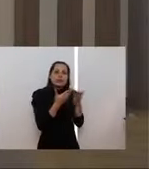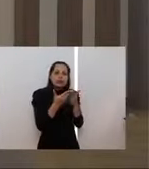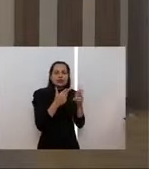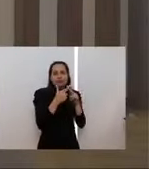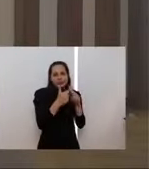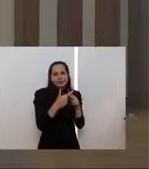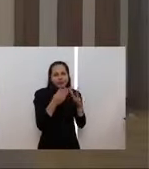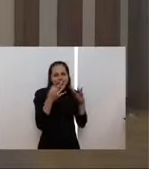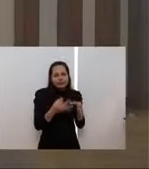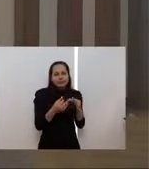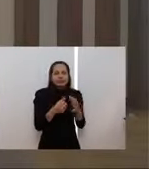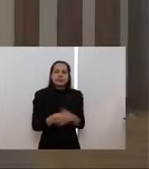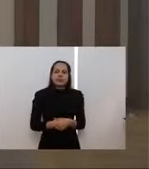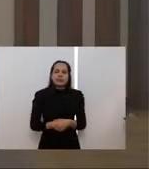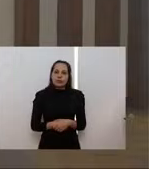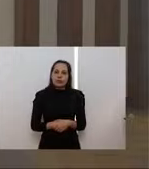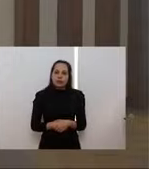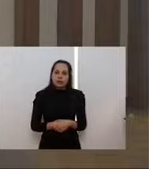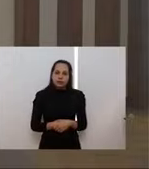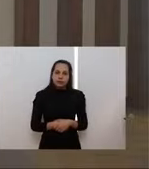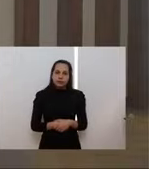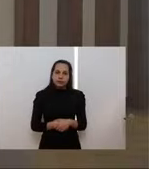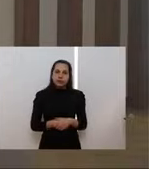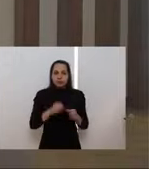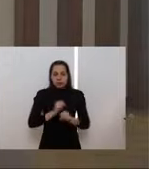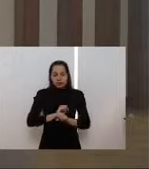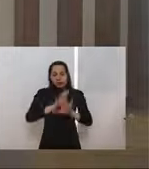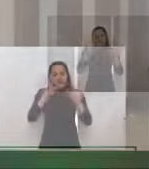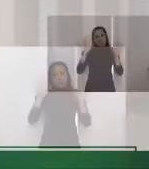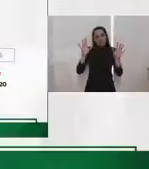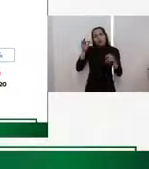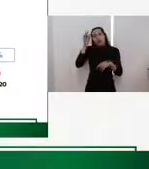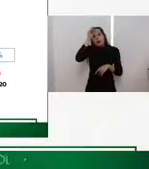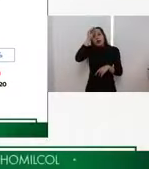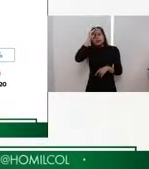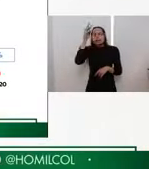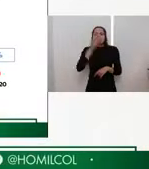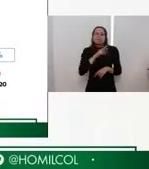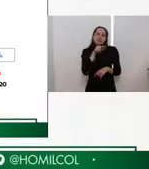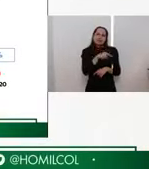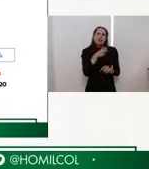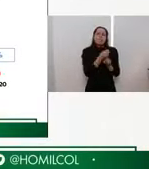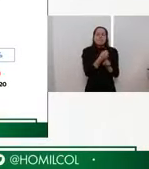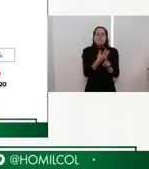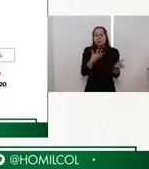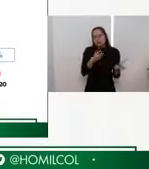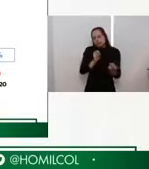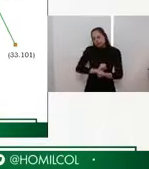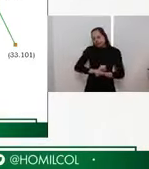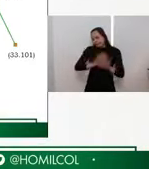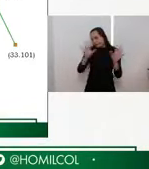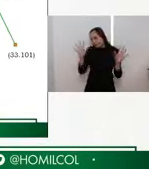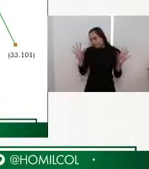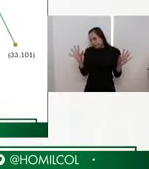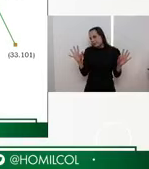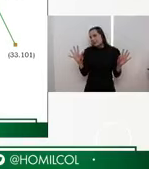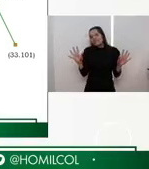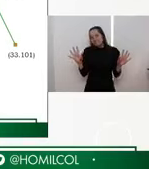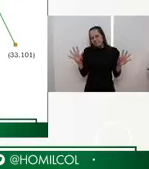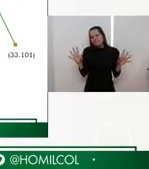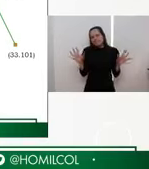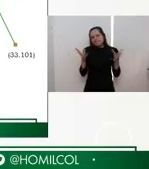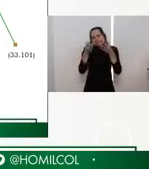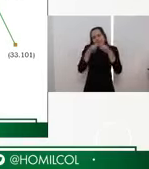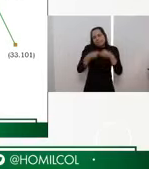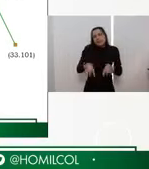pago obviamente el hospital militar tuvo un impacto un impacto fuerte tuvimos una pérdida operacional de